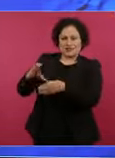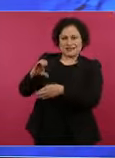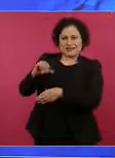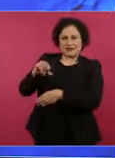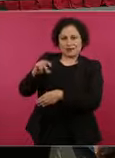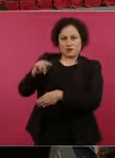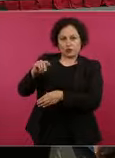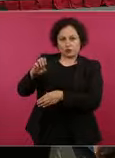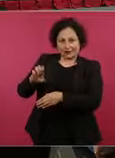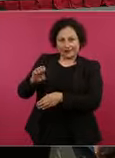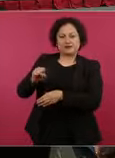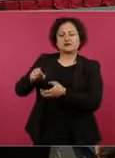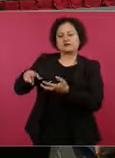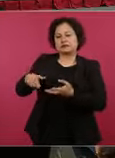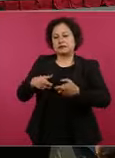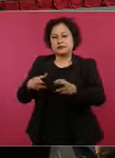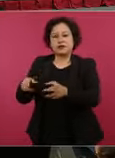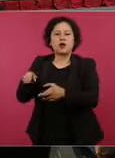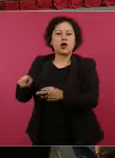por aquí,